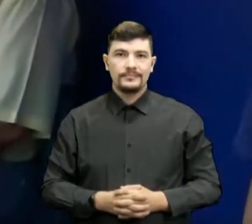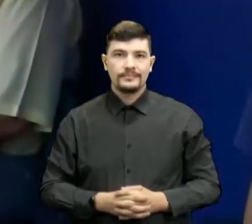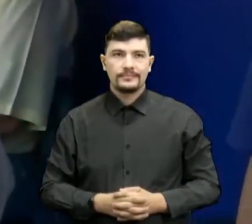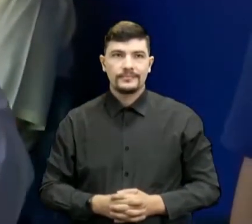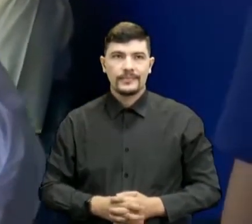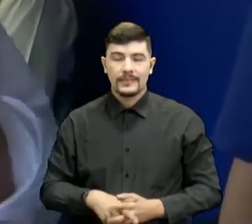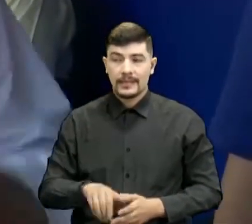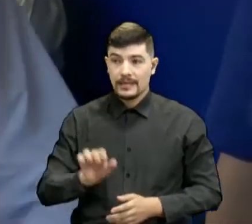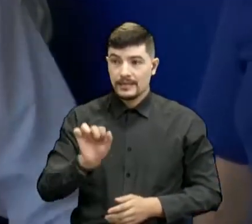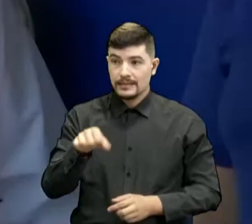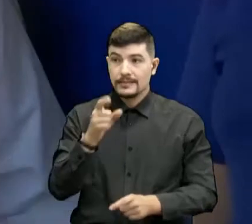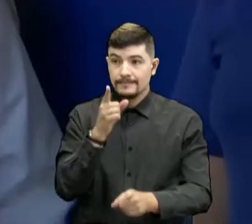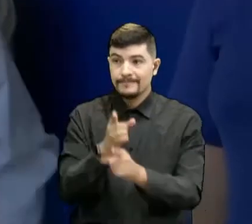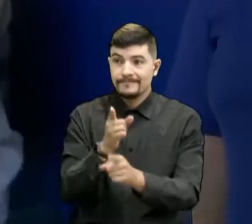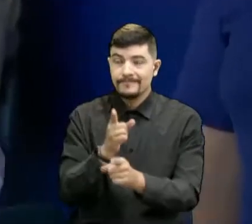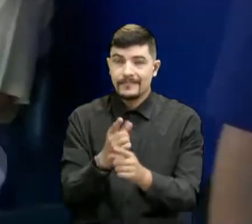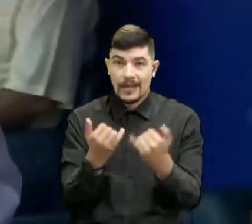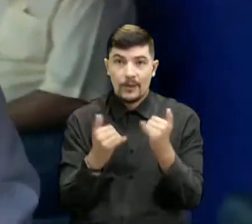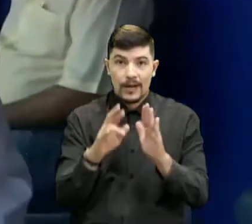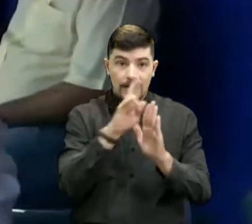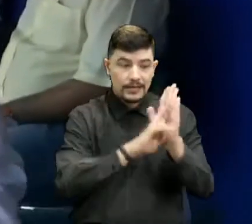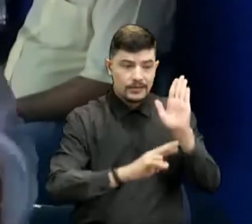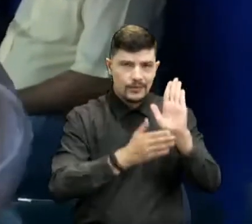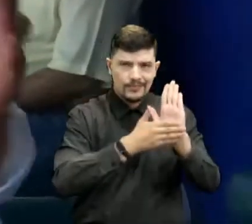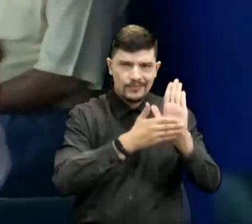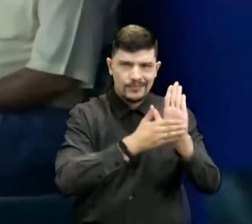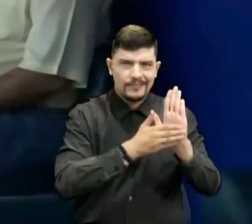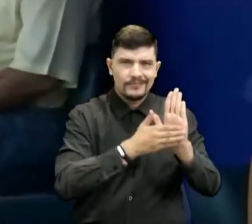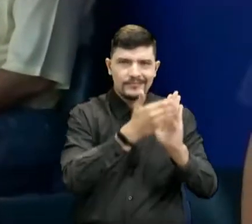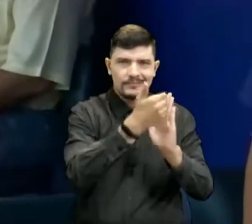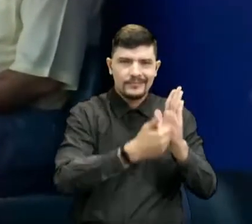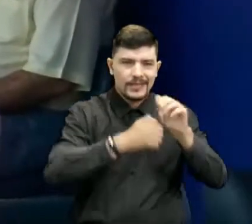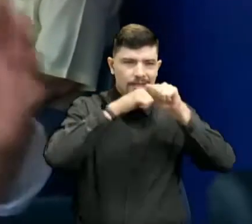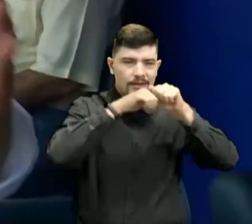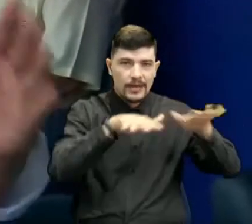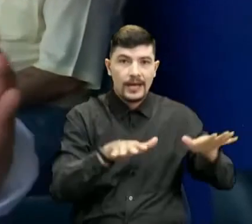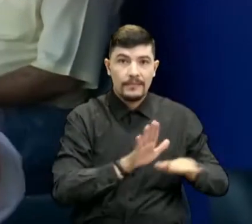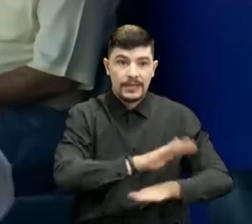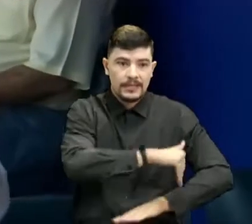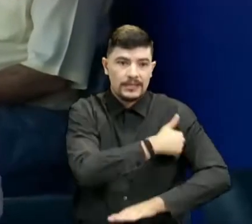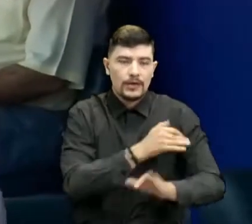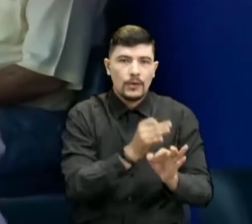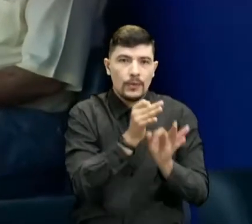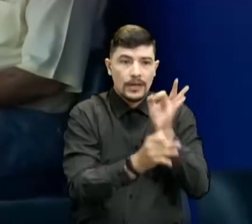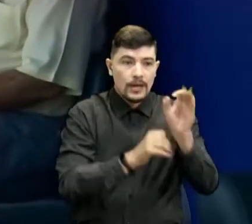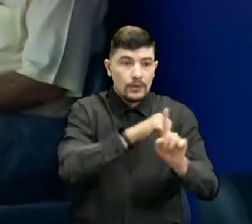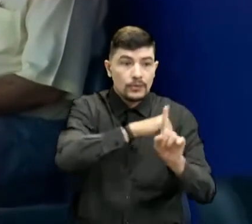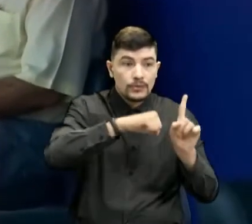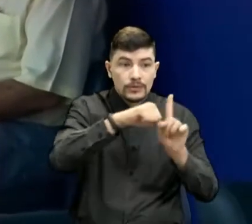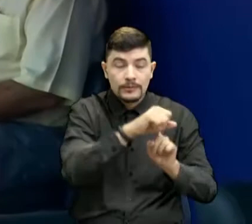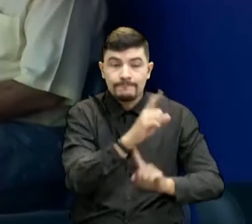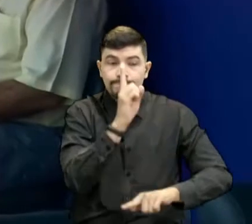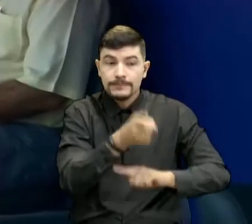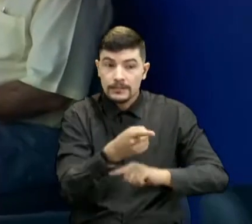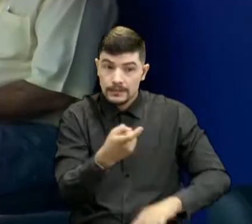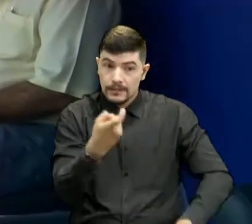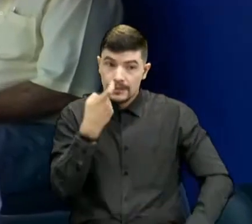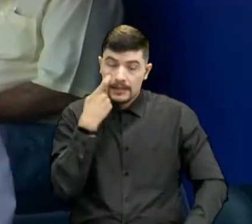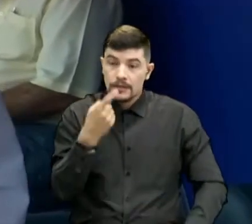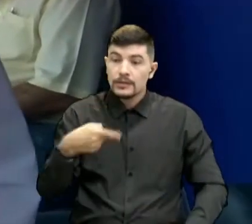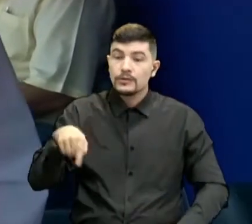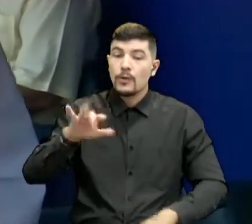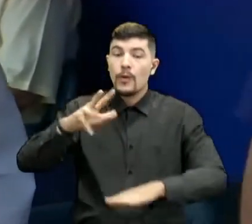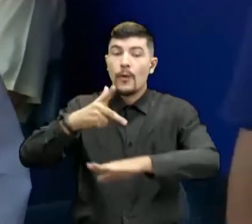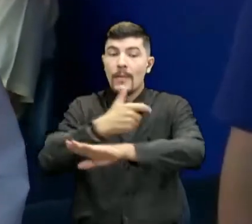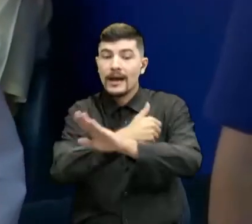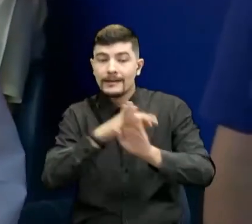sí deja claro esta resolución emitida por el Ministerio de Protección Social es que los bares que no cuenten con la infraestructura necesaria para reabrir de manera segura no